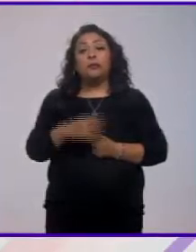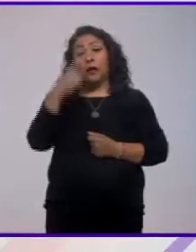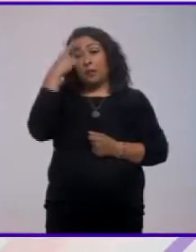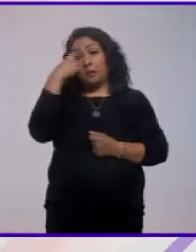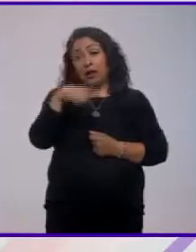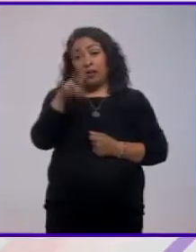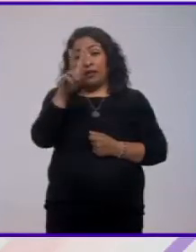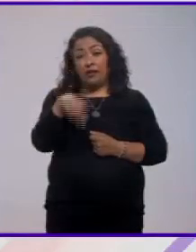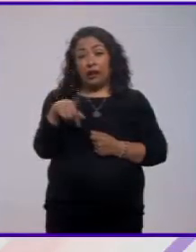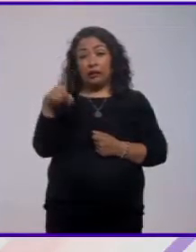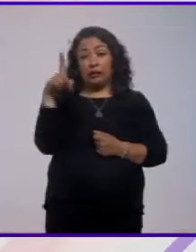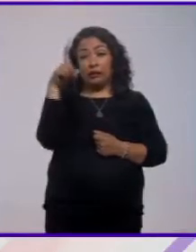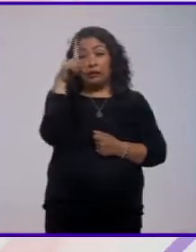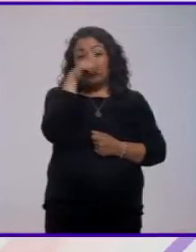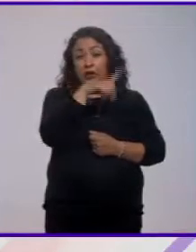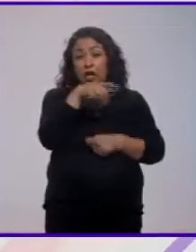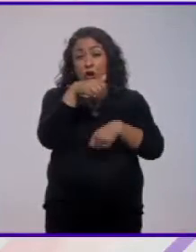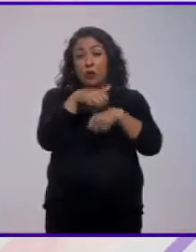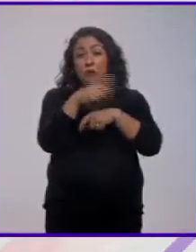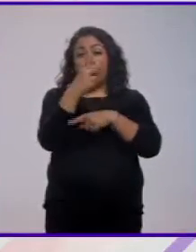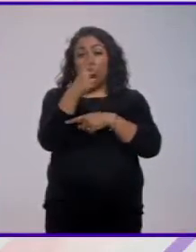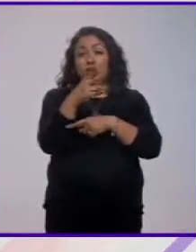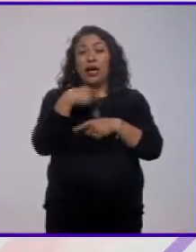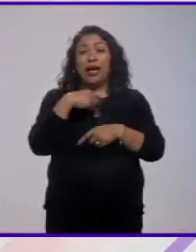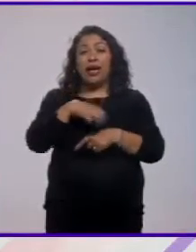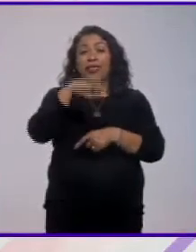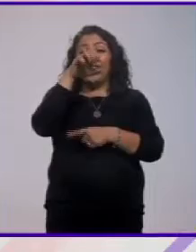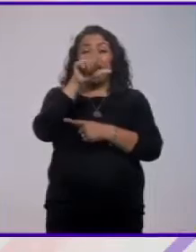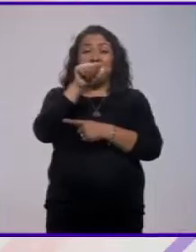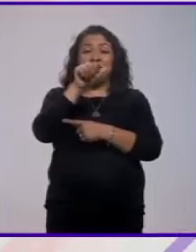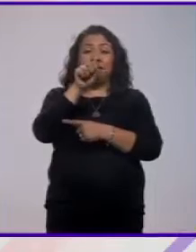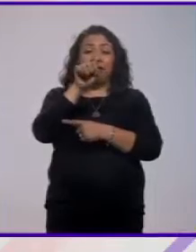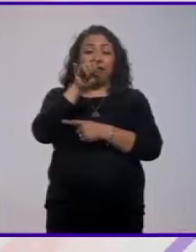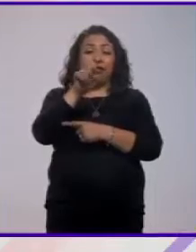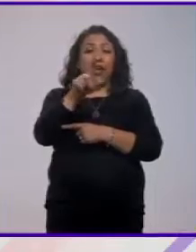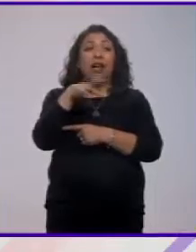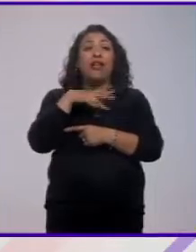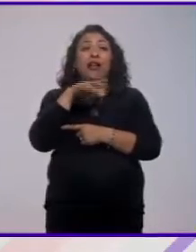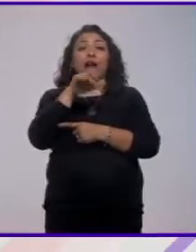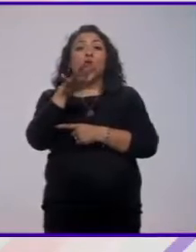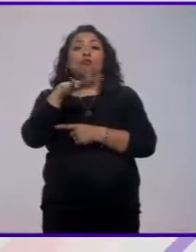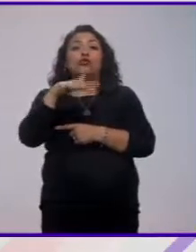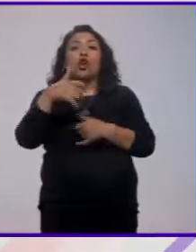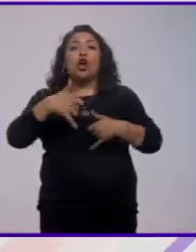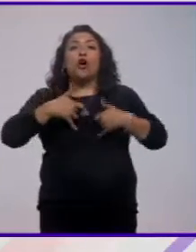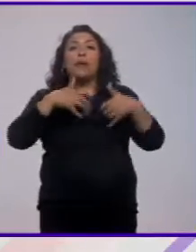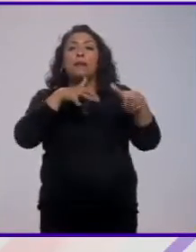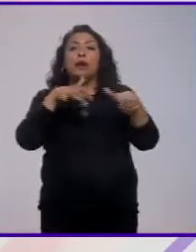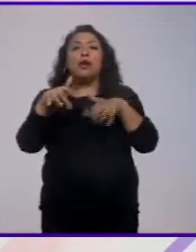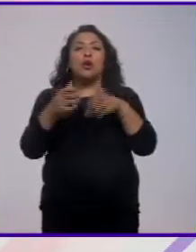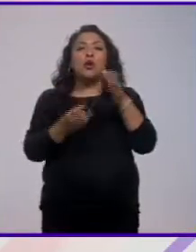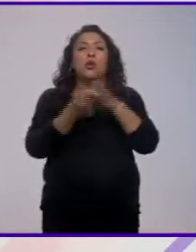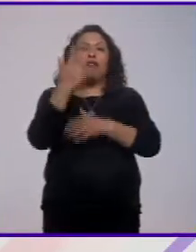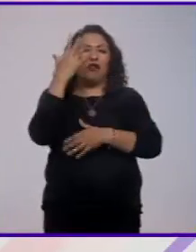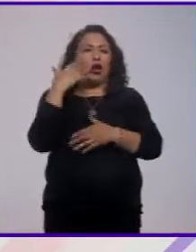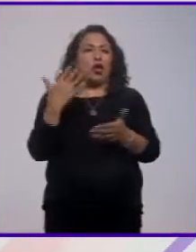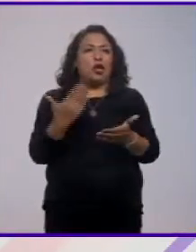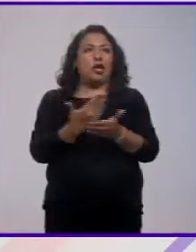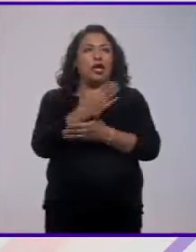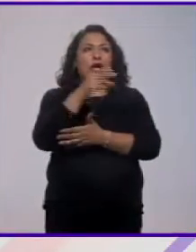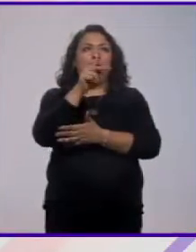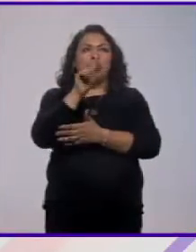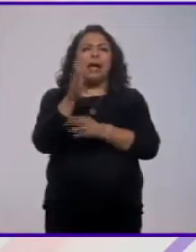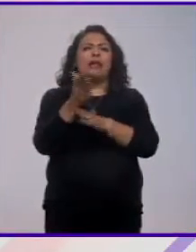Para la compleja obra Sinfonía número 2, La Edad de la Ansiedad de Bernstein, Arián buscó al joven pianista de Nuevo León, Abdiel Vázquez, quien